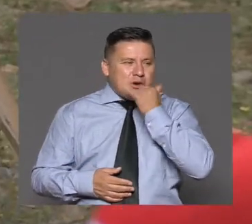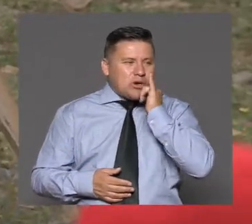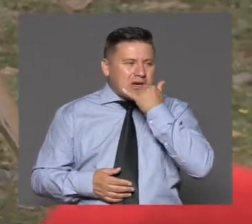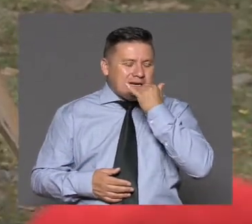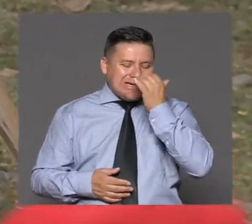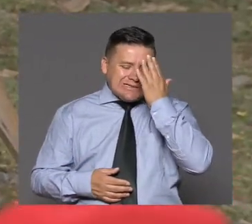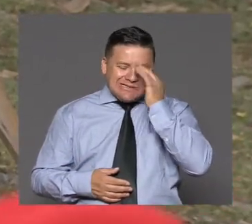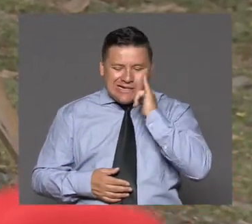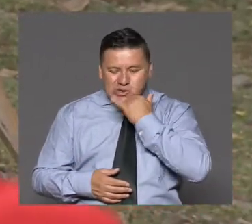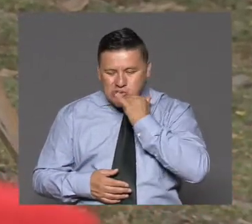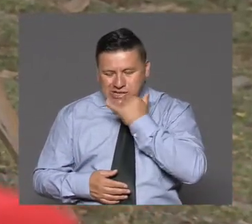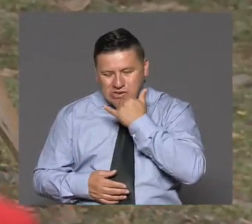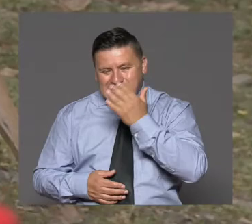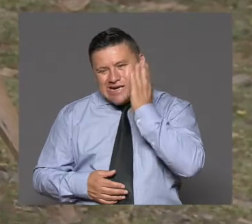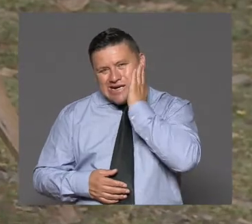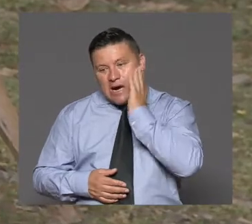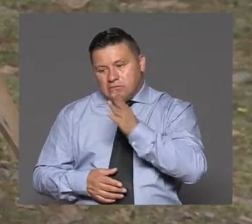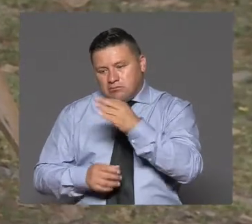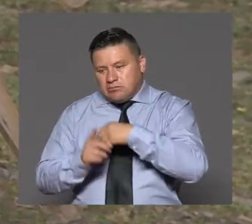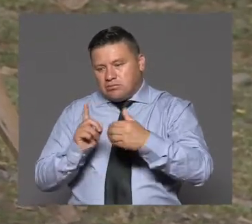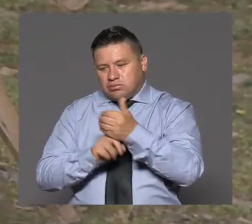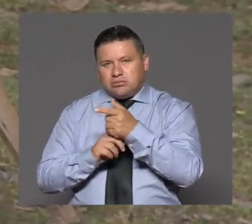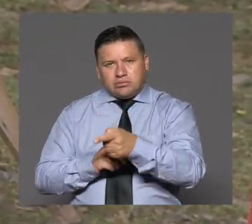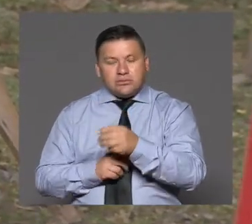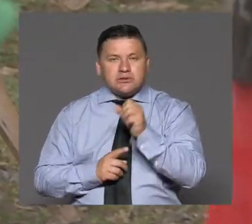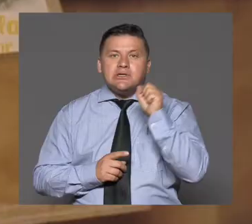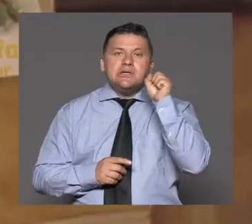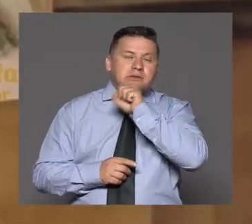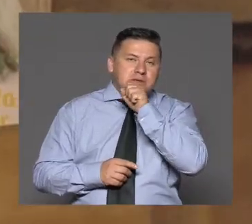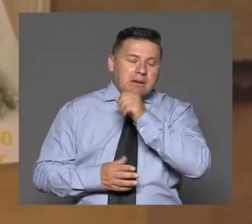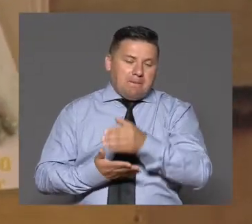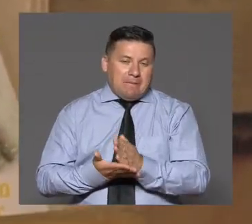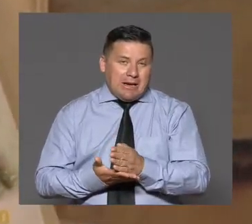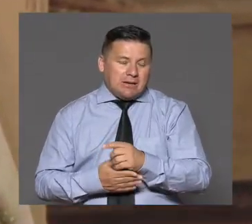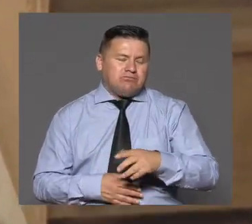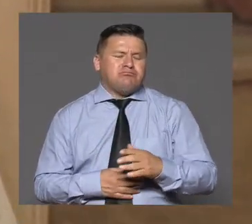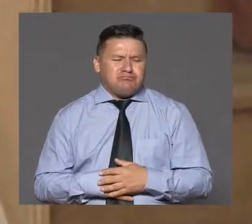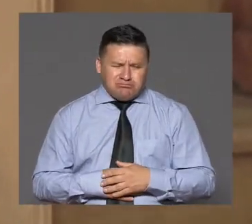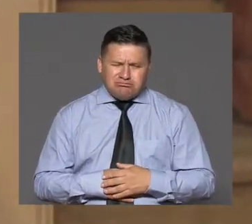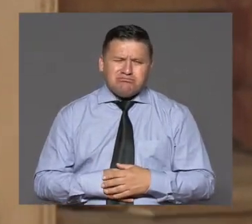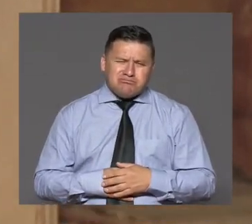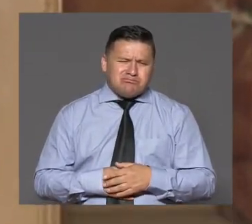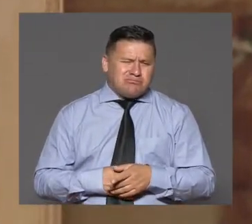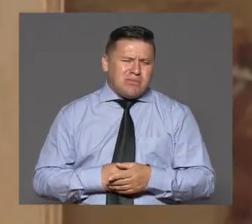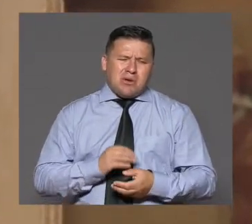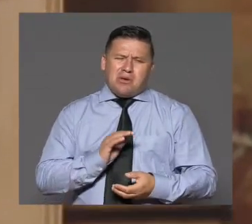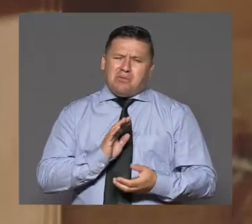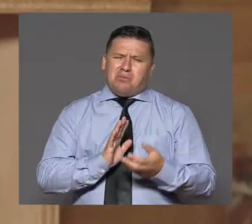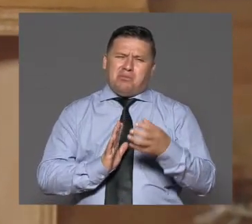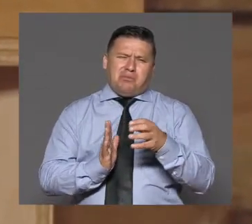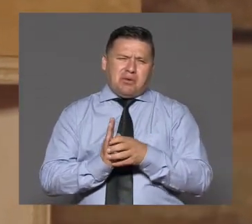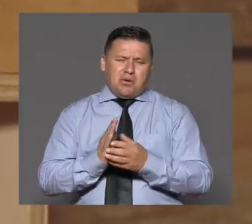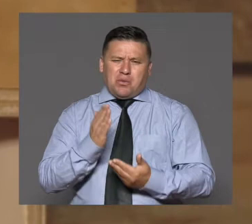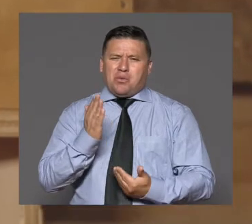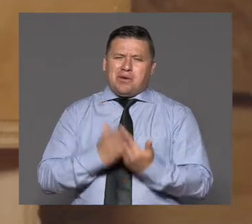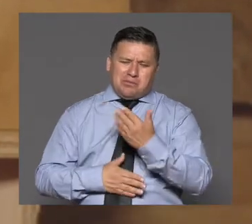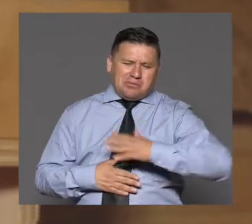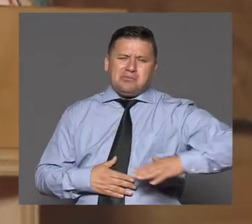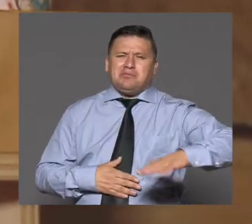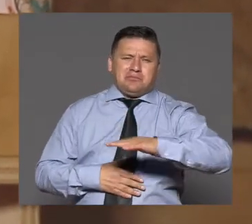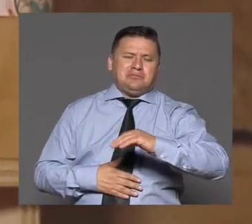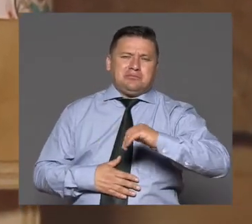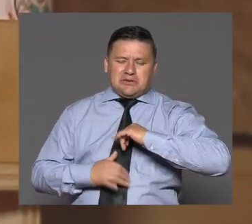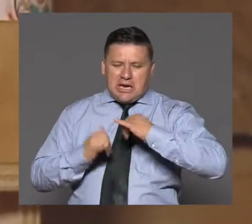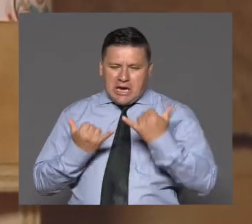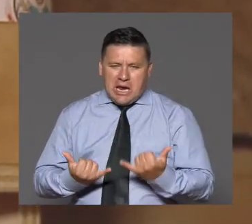venido saliendo más cositas. Entonces, entre ellas, pues la cerveza de panela, ¿no? Que pues es uno de los productos más innovadores que hemos